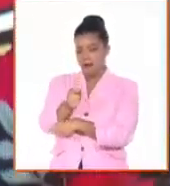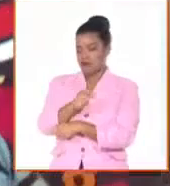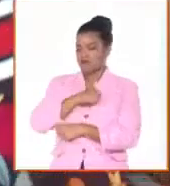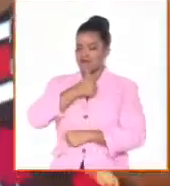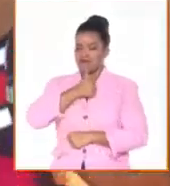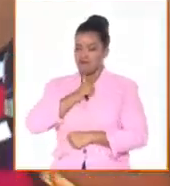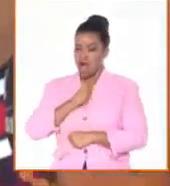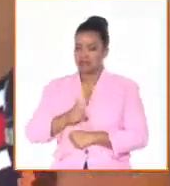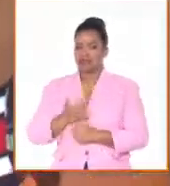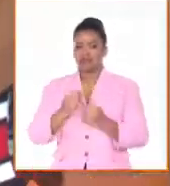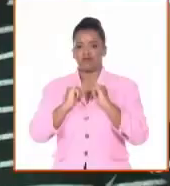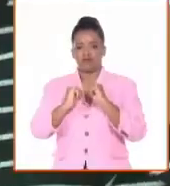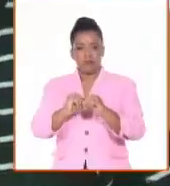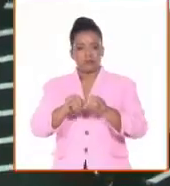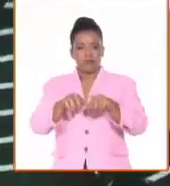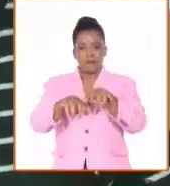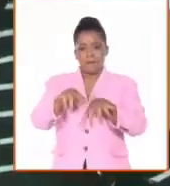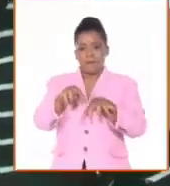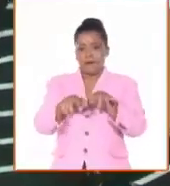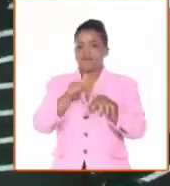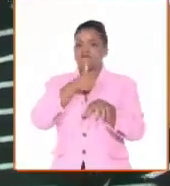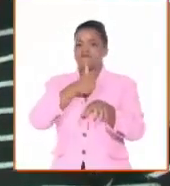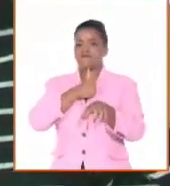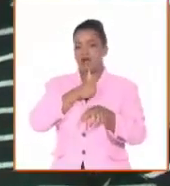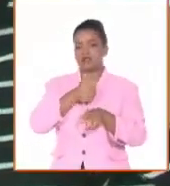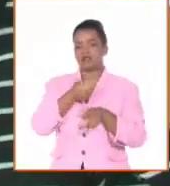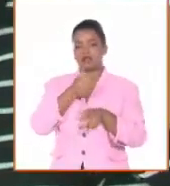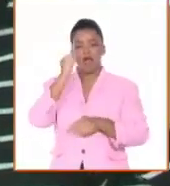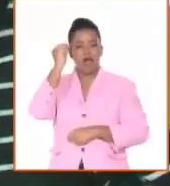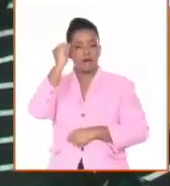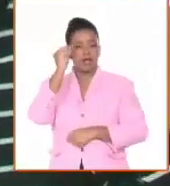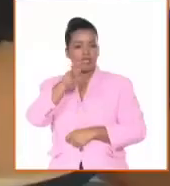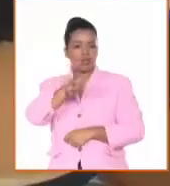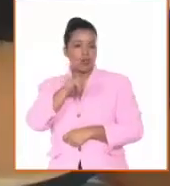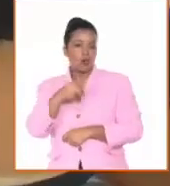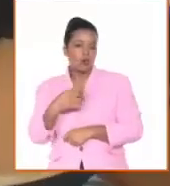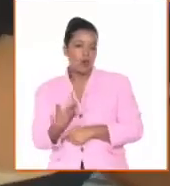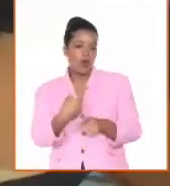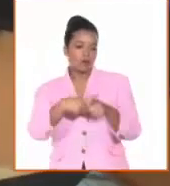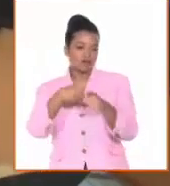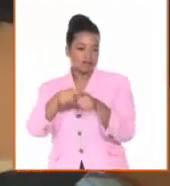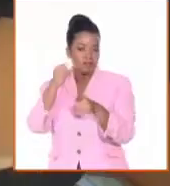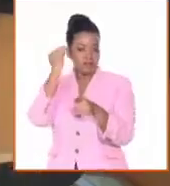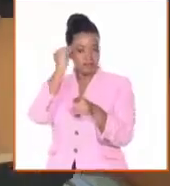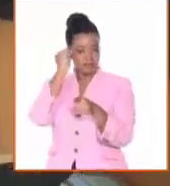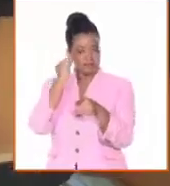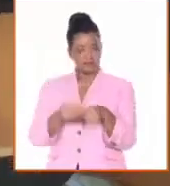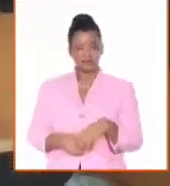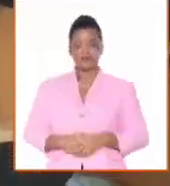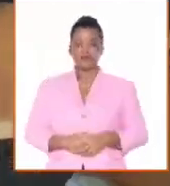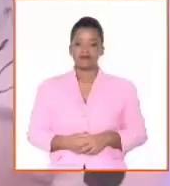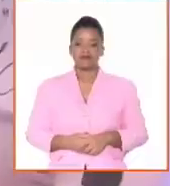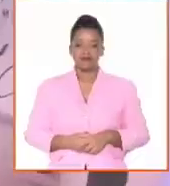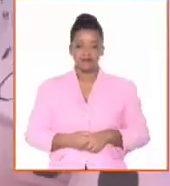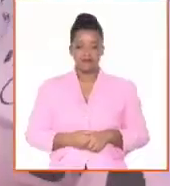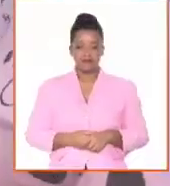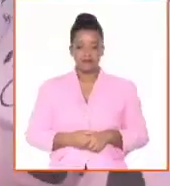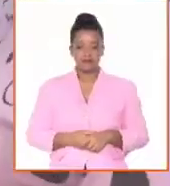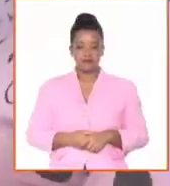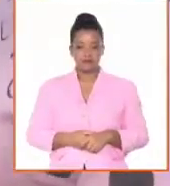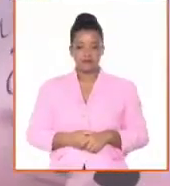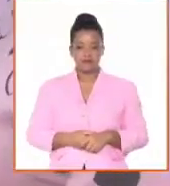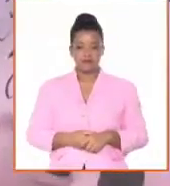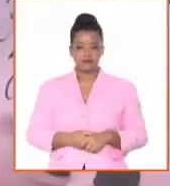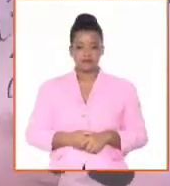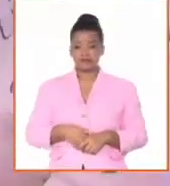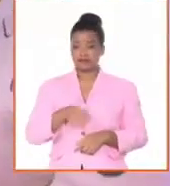la información porque en la marcha fuimos viendo todo lo nuevo que aportaba esta plataforma la digitalización de los servicios de registro de